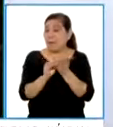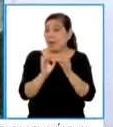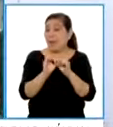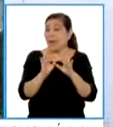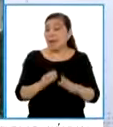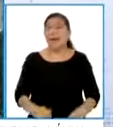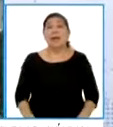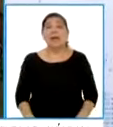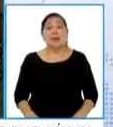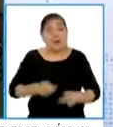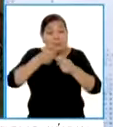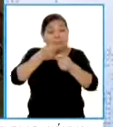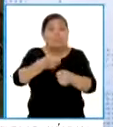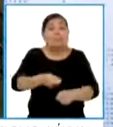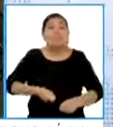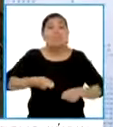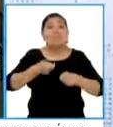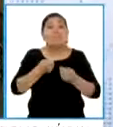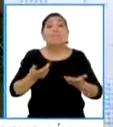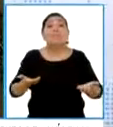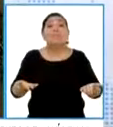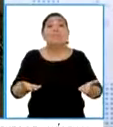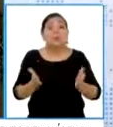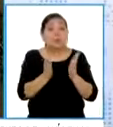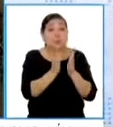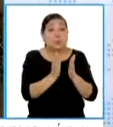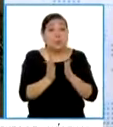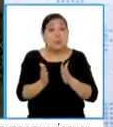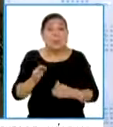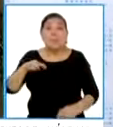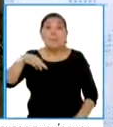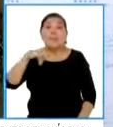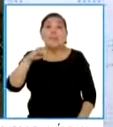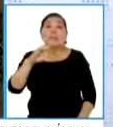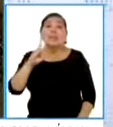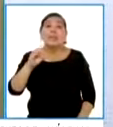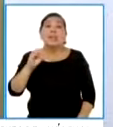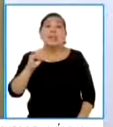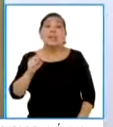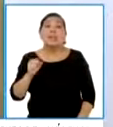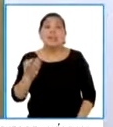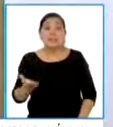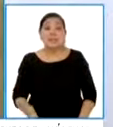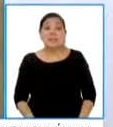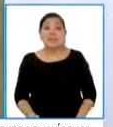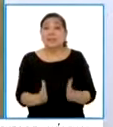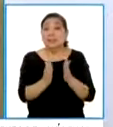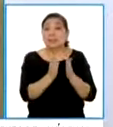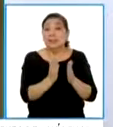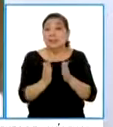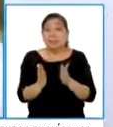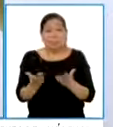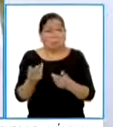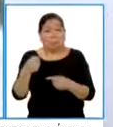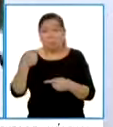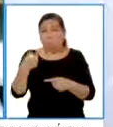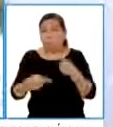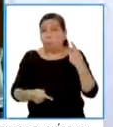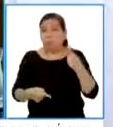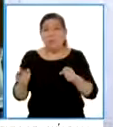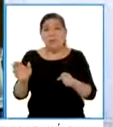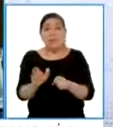Por ejemplo, en agricultura, en coordinación con el MIDIS, ¿cómo es que se han articulado, vertebrado para